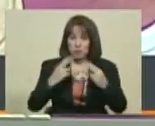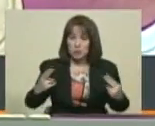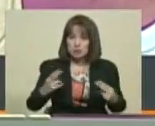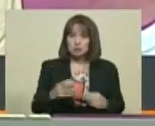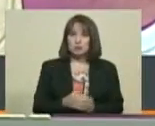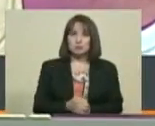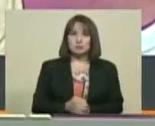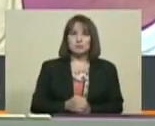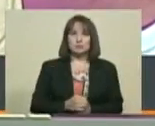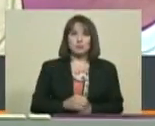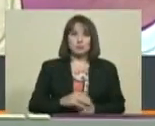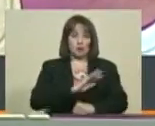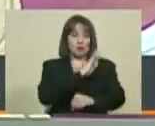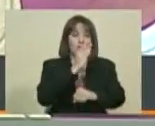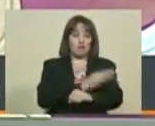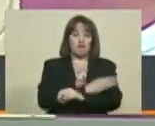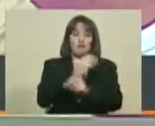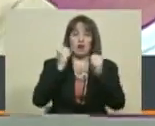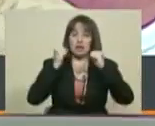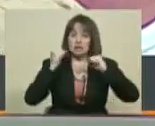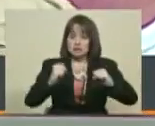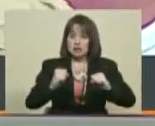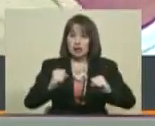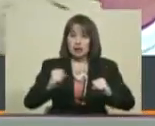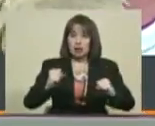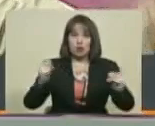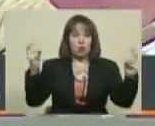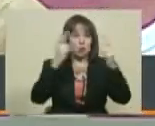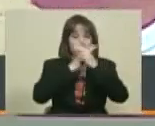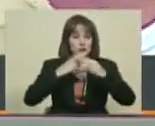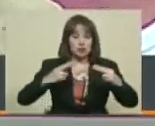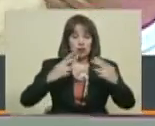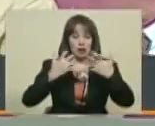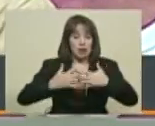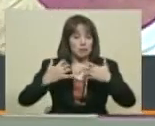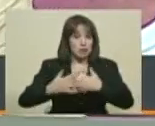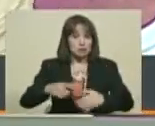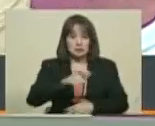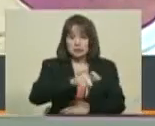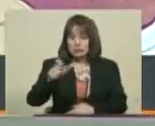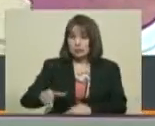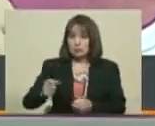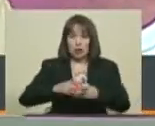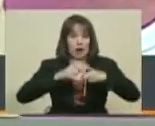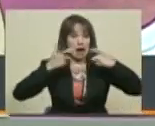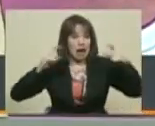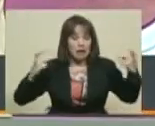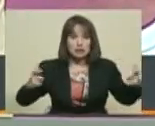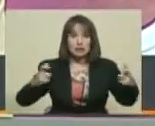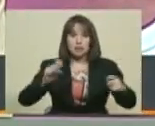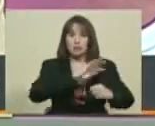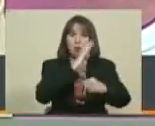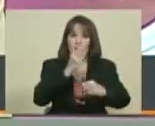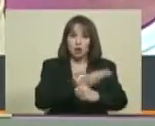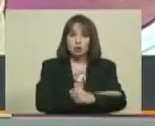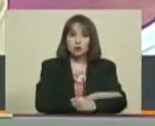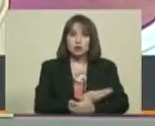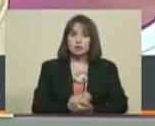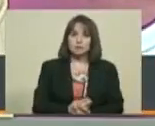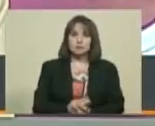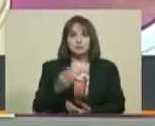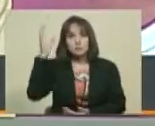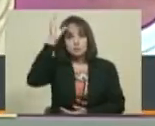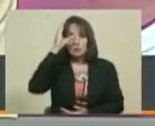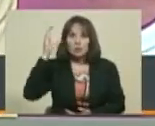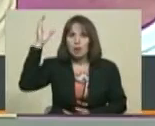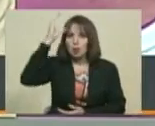del fortalecimiento de una clase obrera petrolera, hoy mucho más extendida, mucho más grande, mucho más poderosa, más consciente